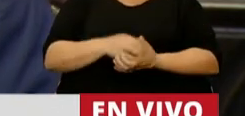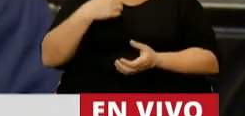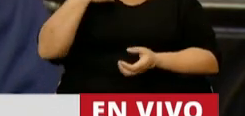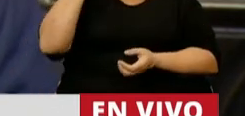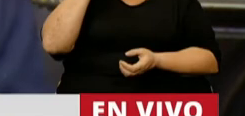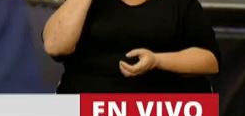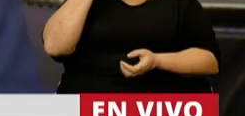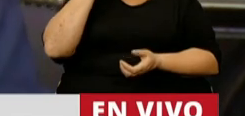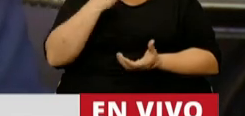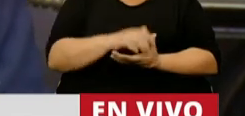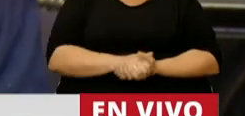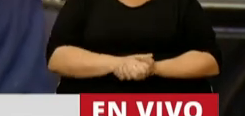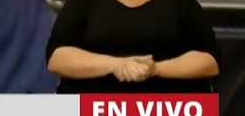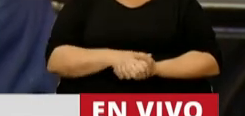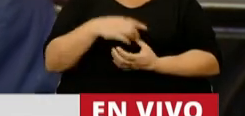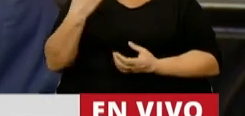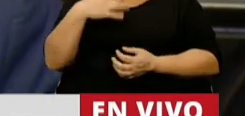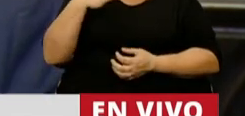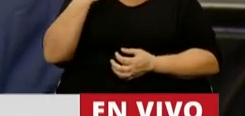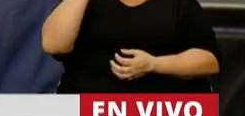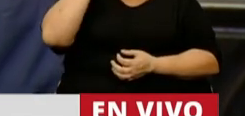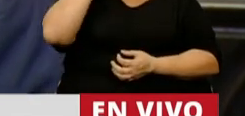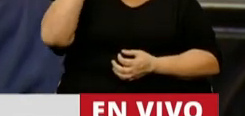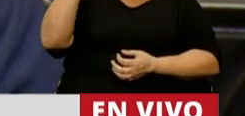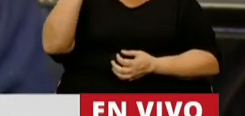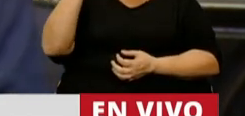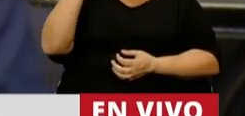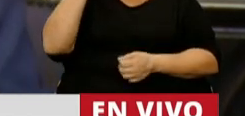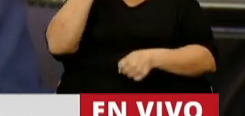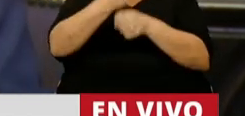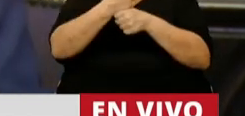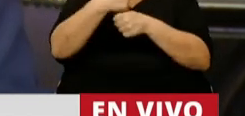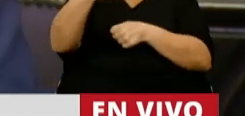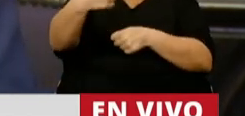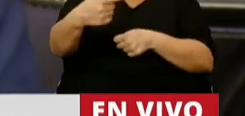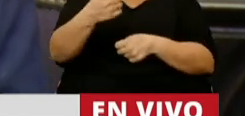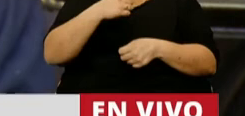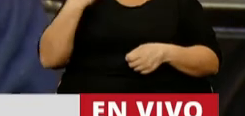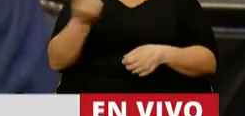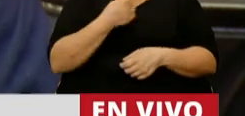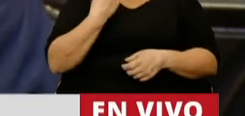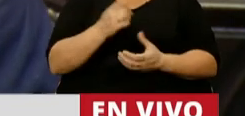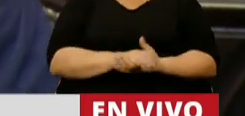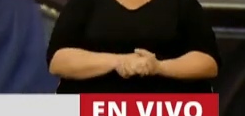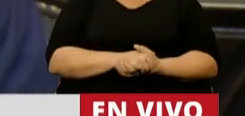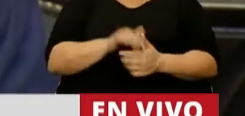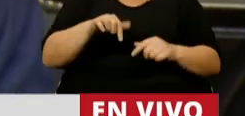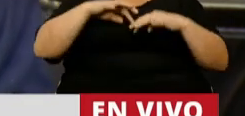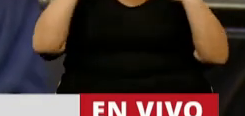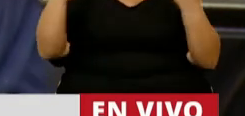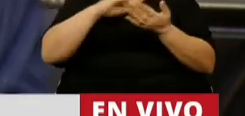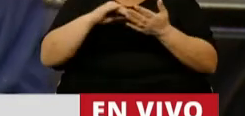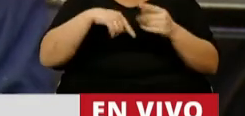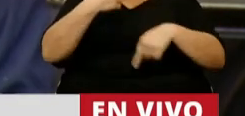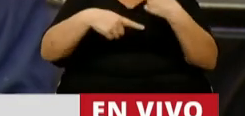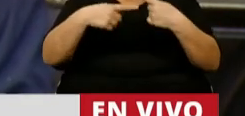que nos tenemos que preguntar hasta cuándo nosotros en este recinto vamos